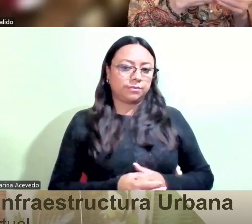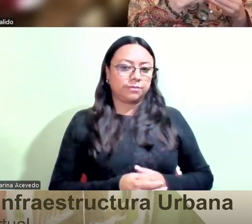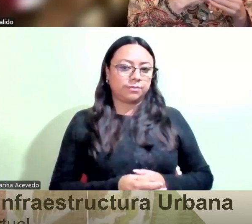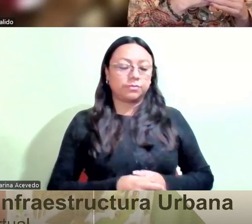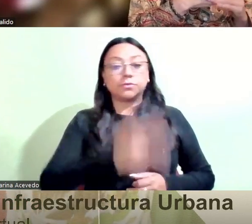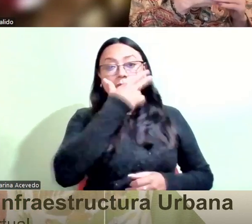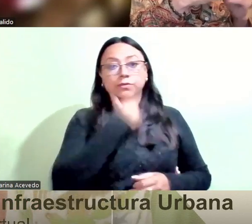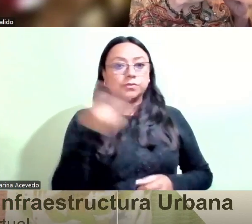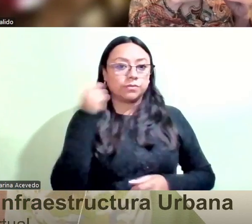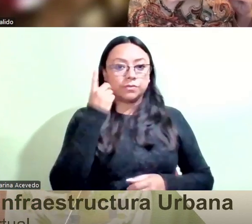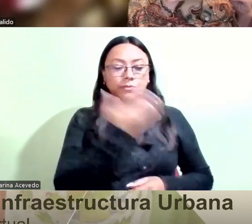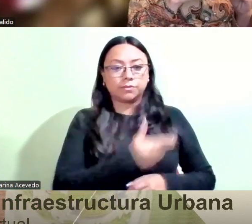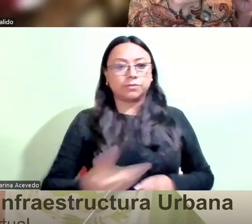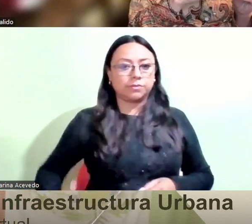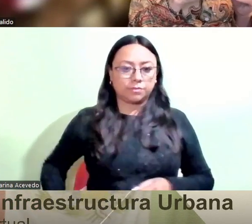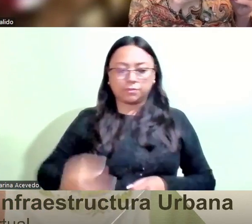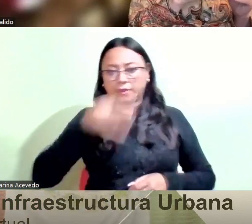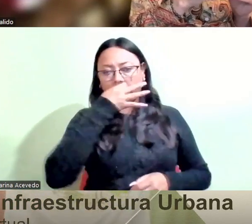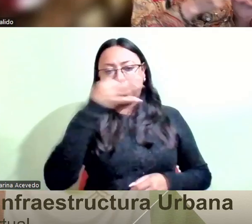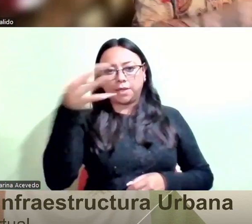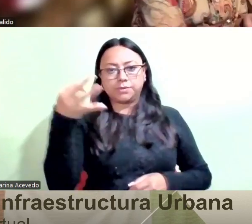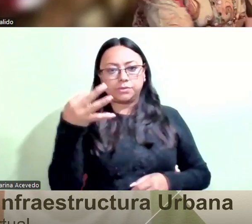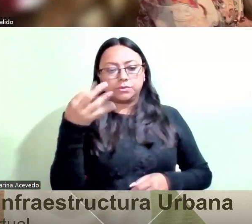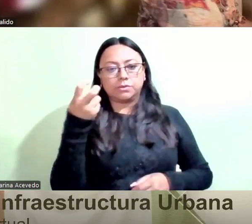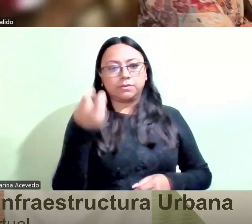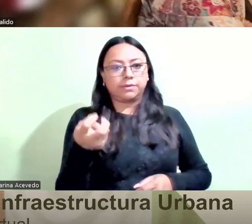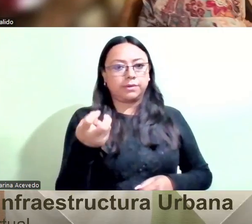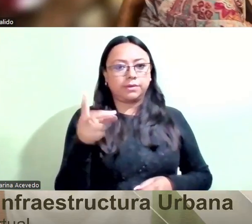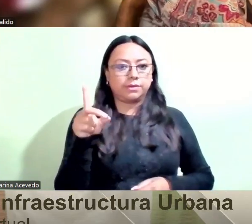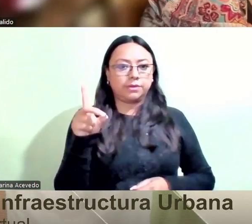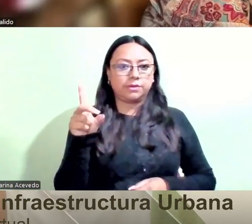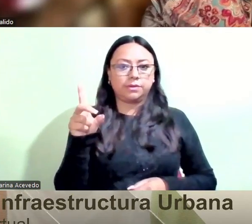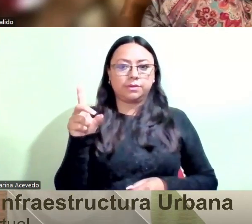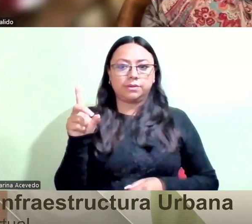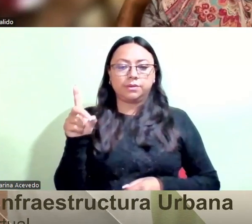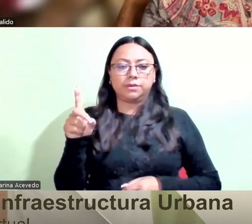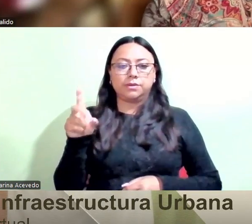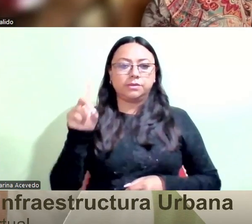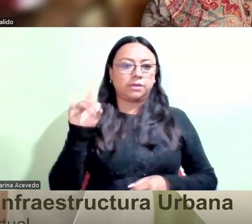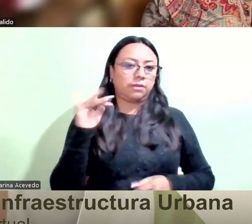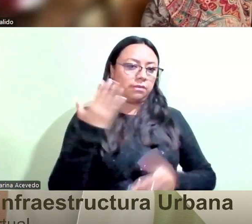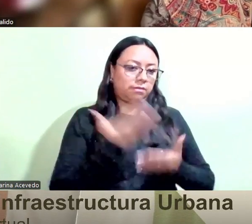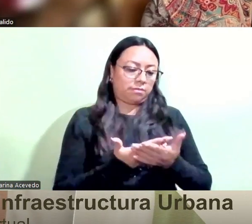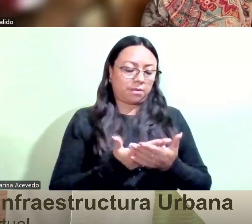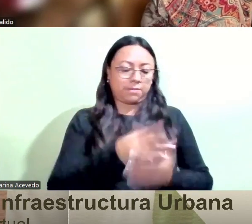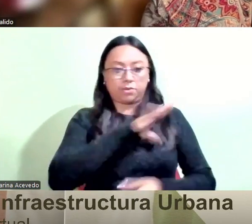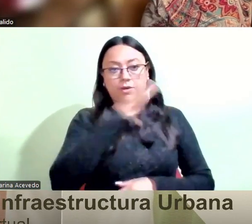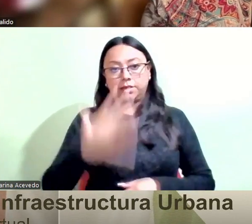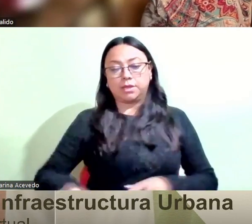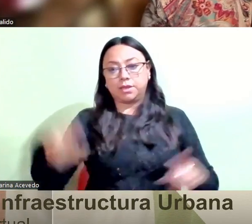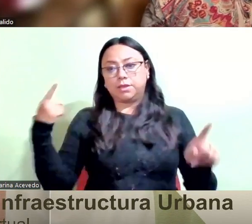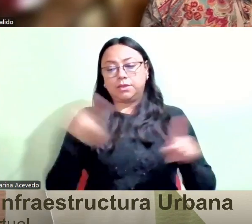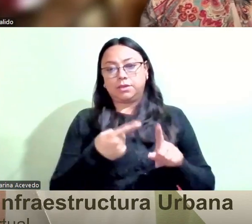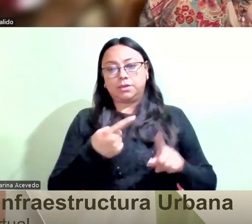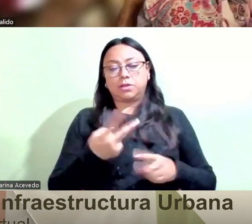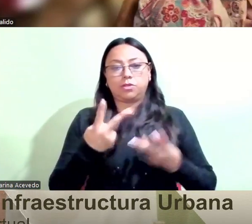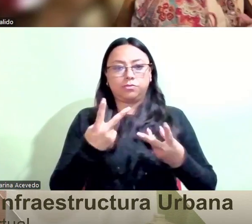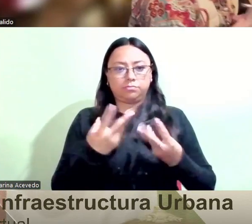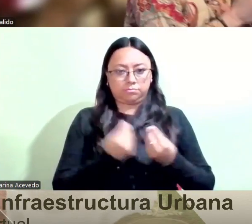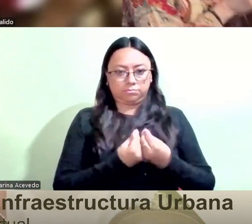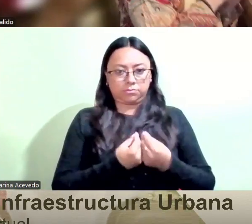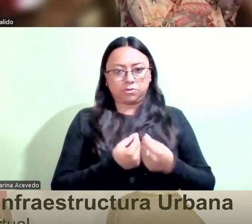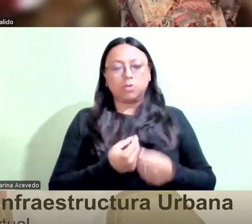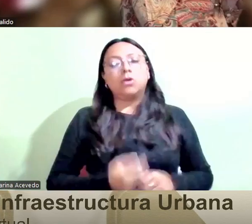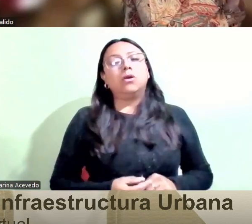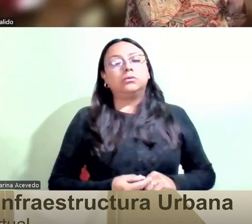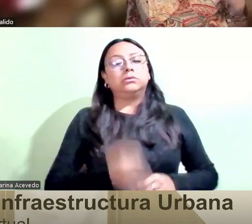Diputado presidente, se aprueba en lo general y en lo particular con 6 votos